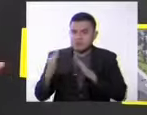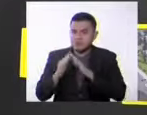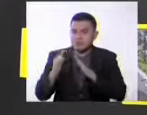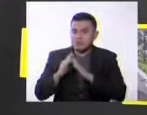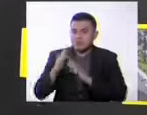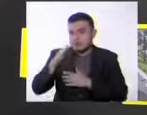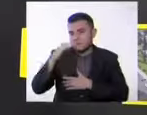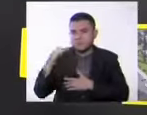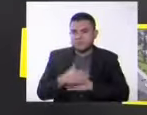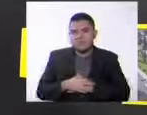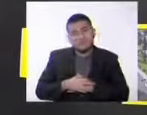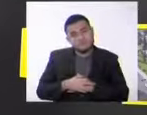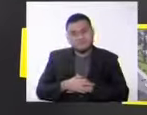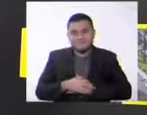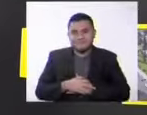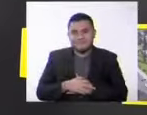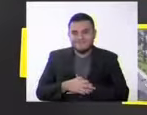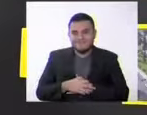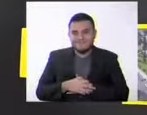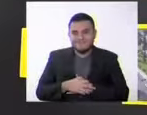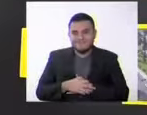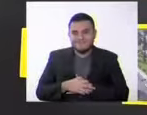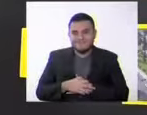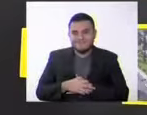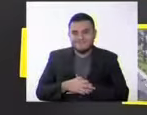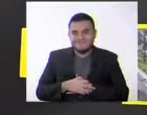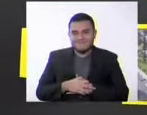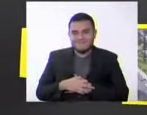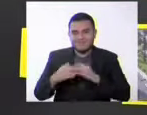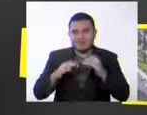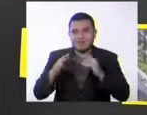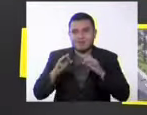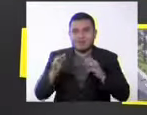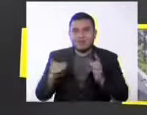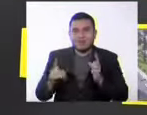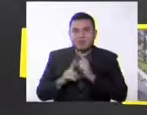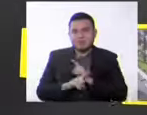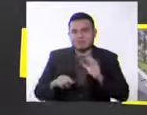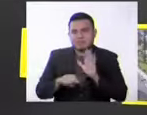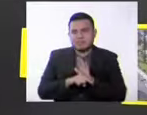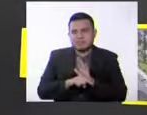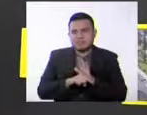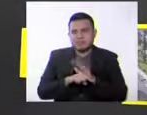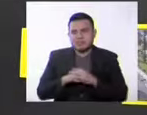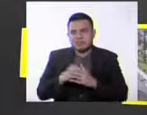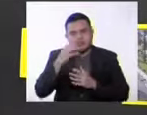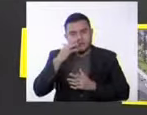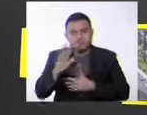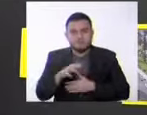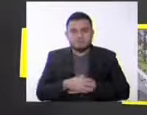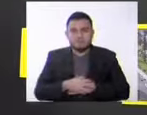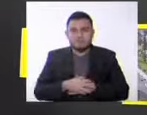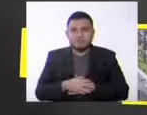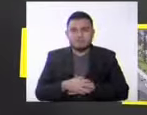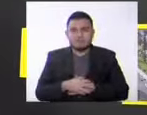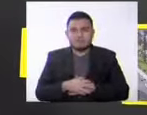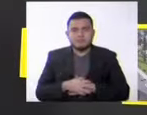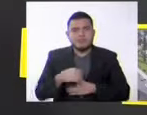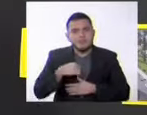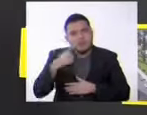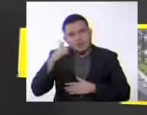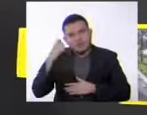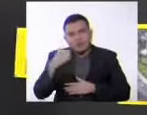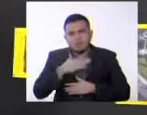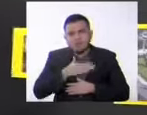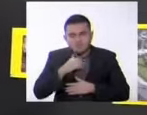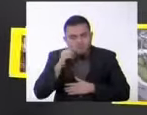¿no? Así es. Pero además, también hay algunos cambios que resultan negativos, como por ejemplo, yo recuerdo que mi